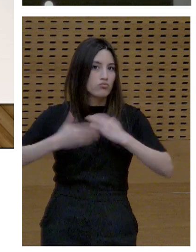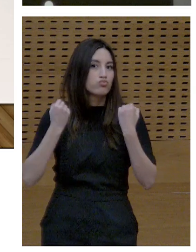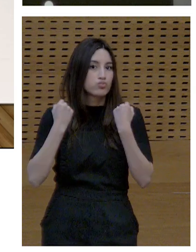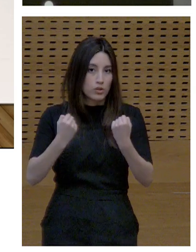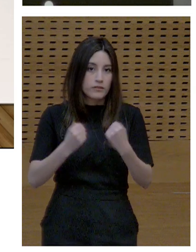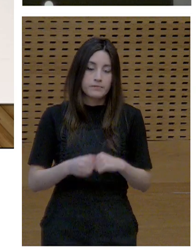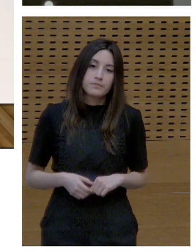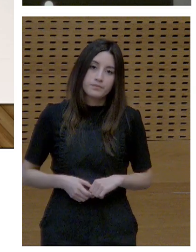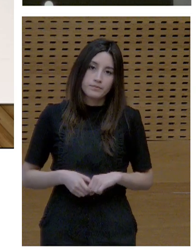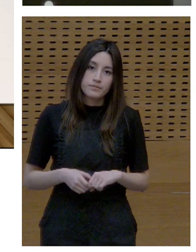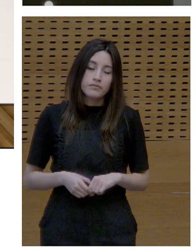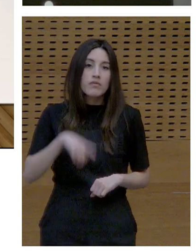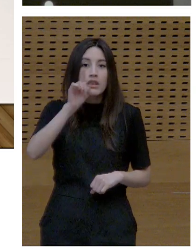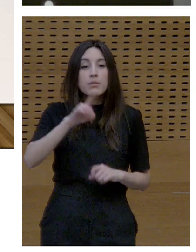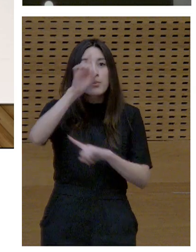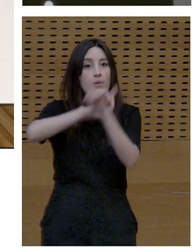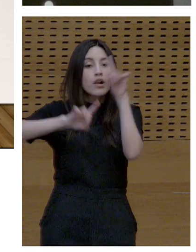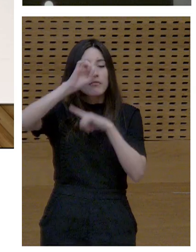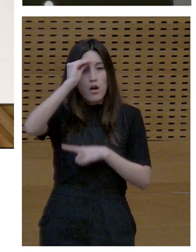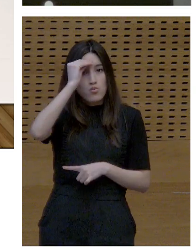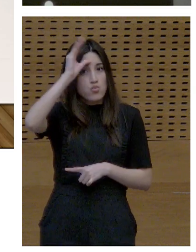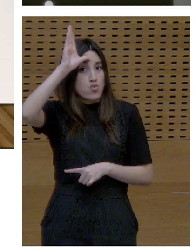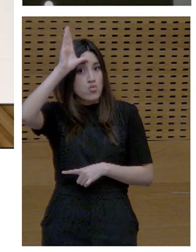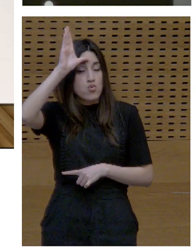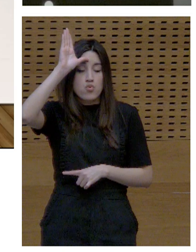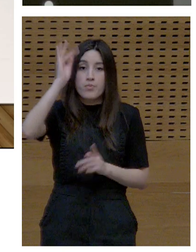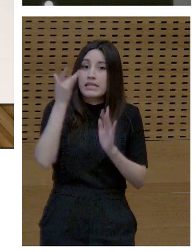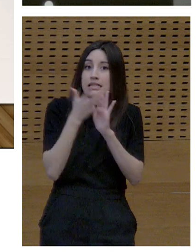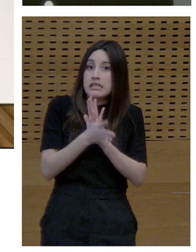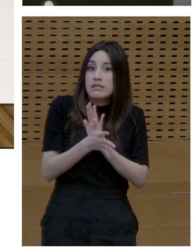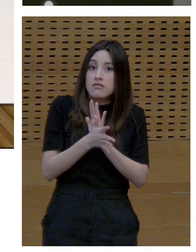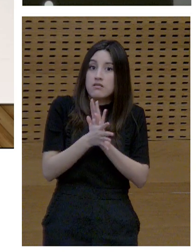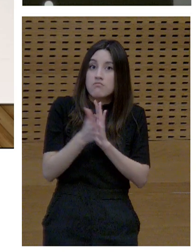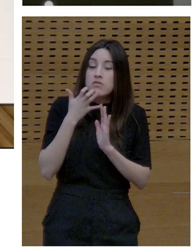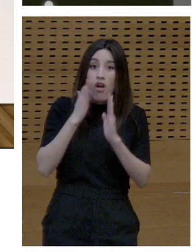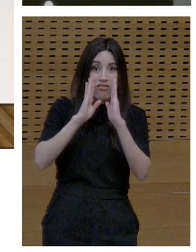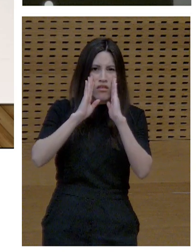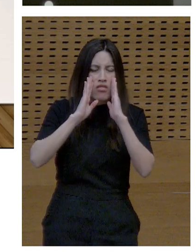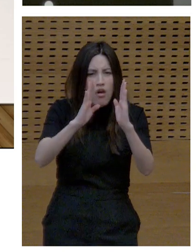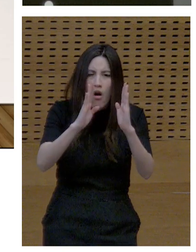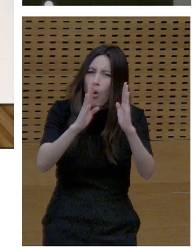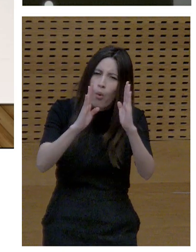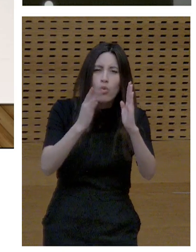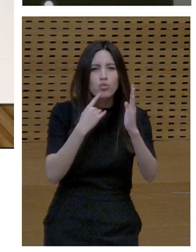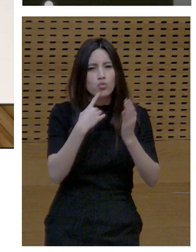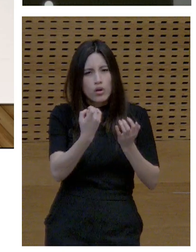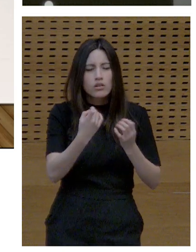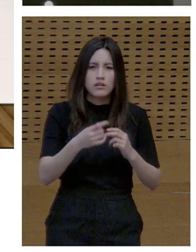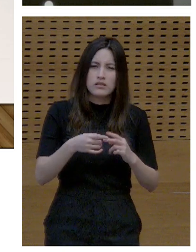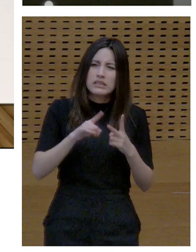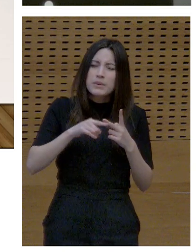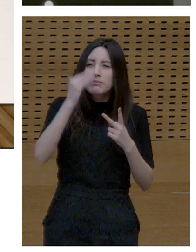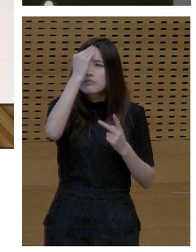La disfunción cognitiva que llamamos, ¿no? Pues una dificultad para centrar la atención, un curso de pensamiento